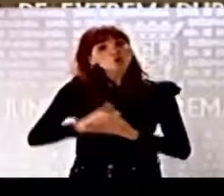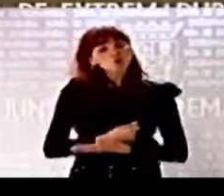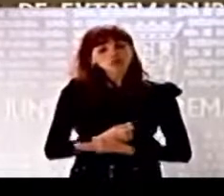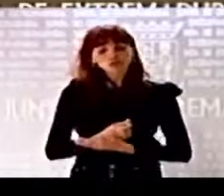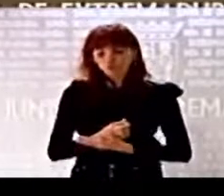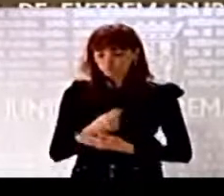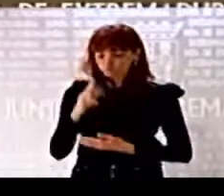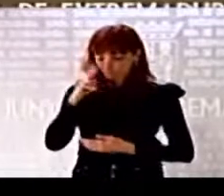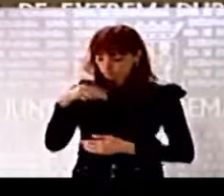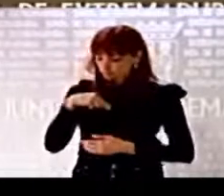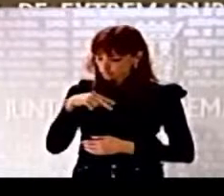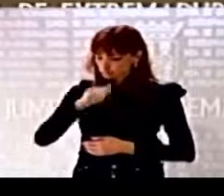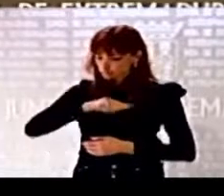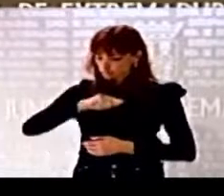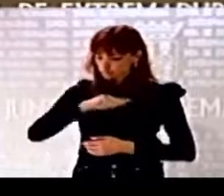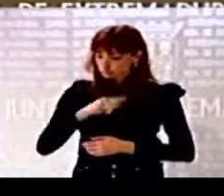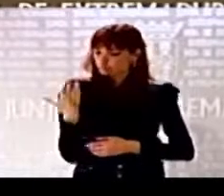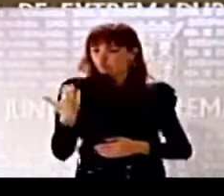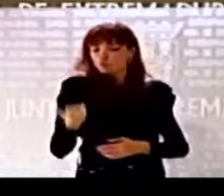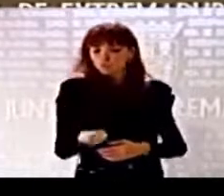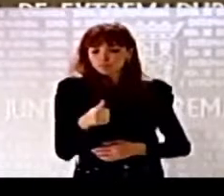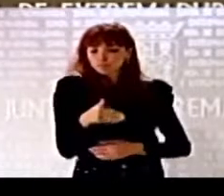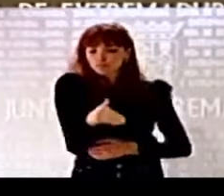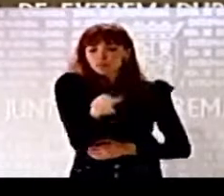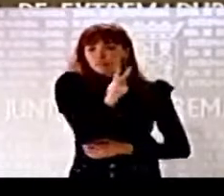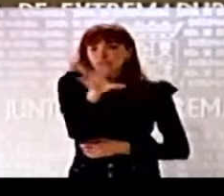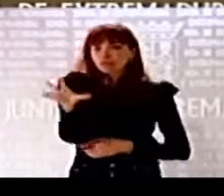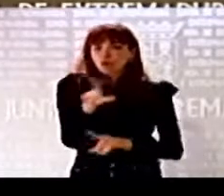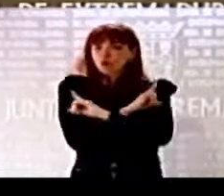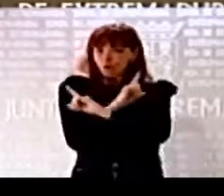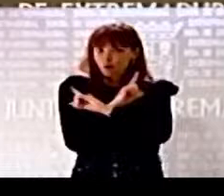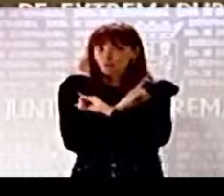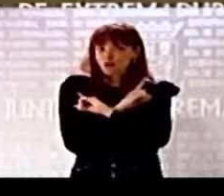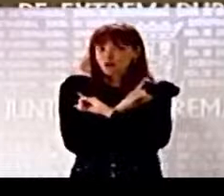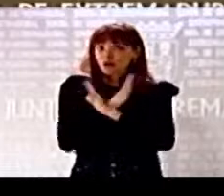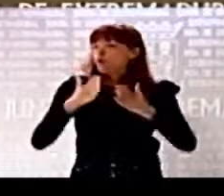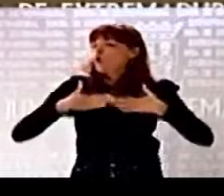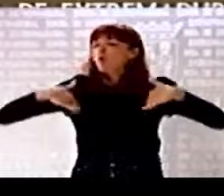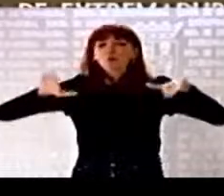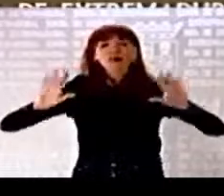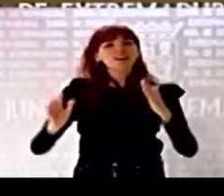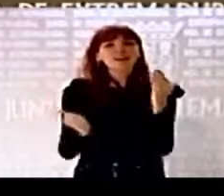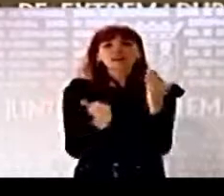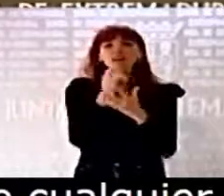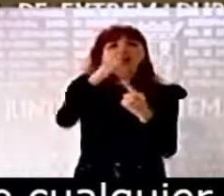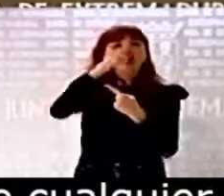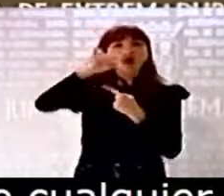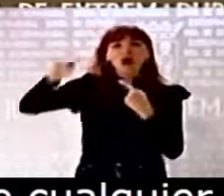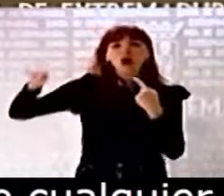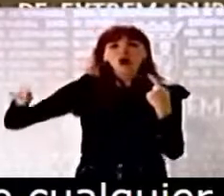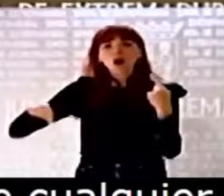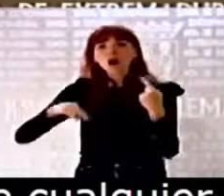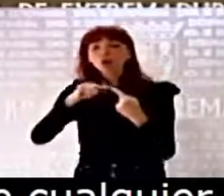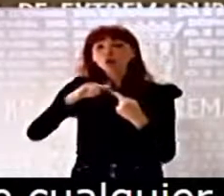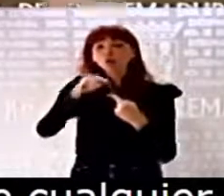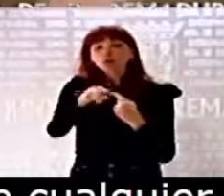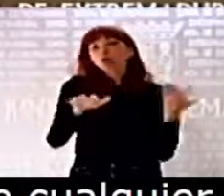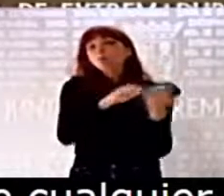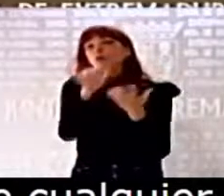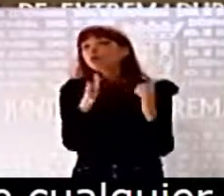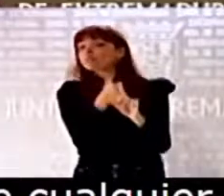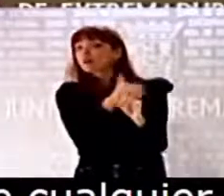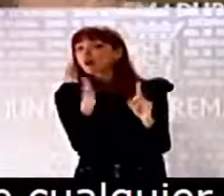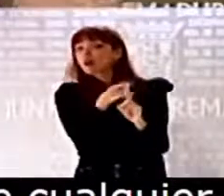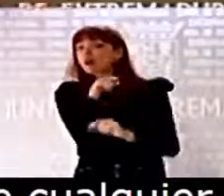sentirnos interpelados ante el 25 de noviembre y ante cualquier día del año en el que la violencia de género tiene